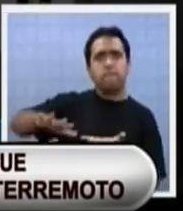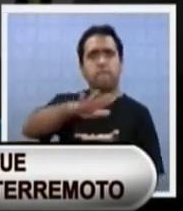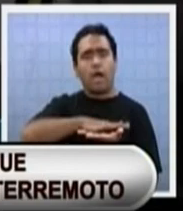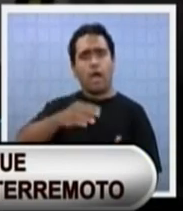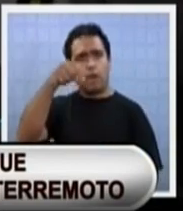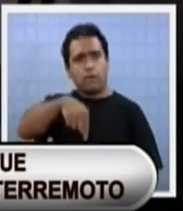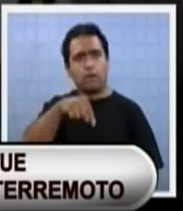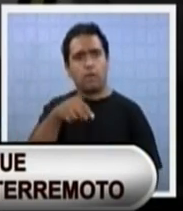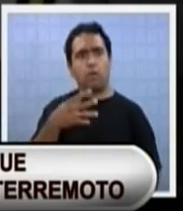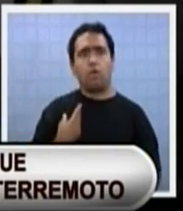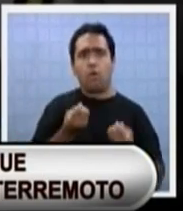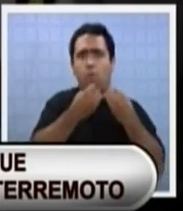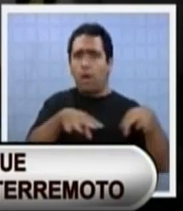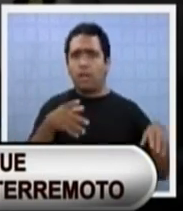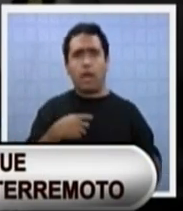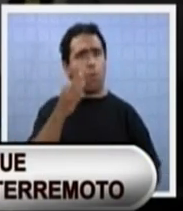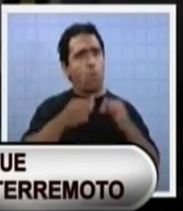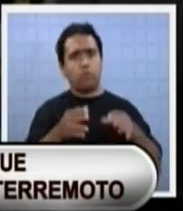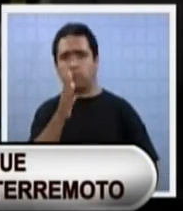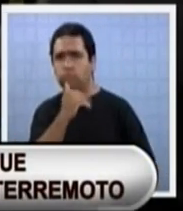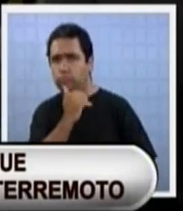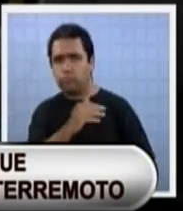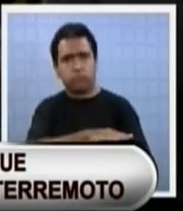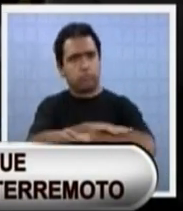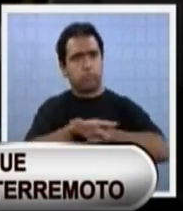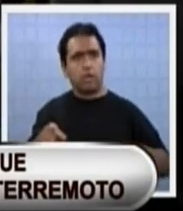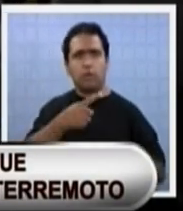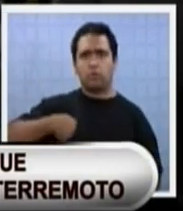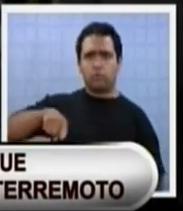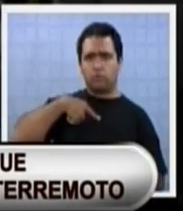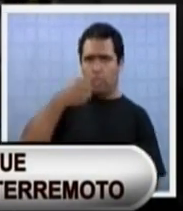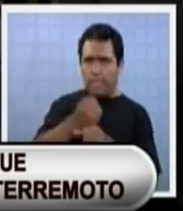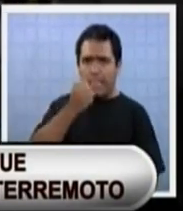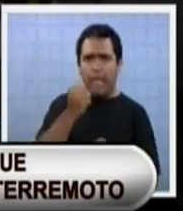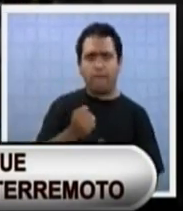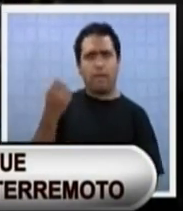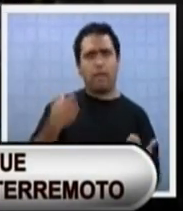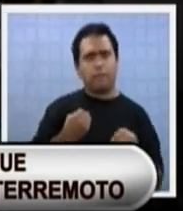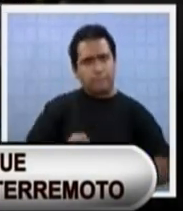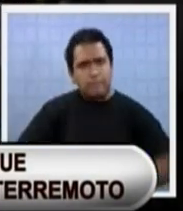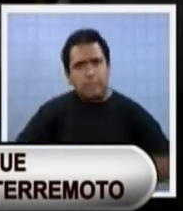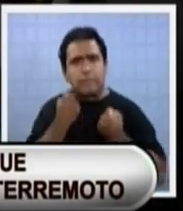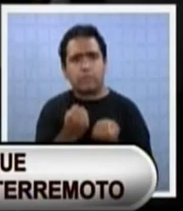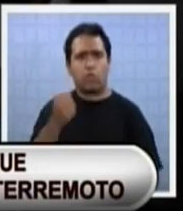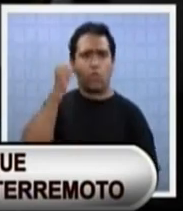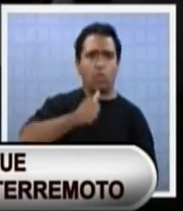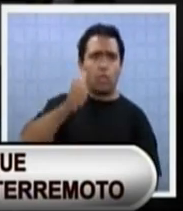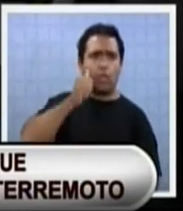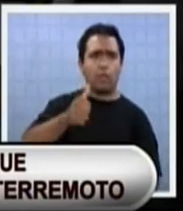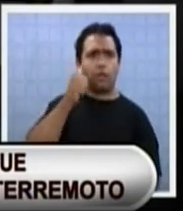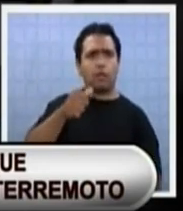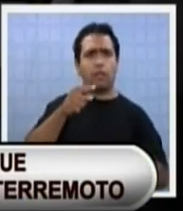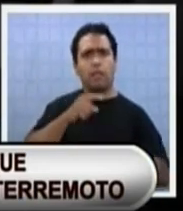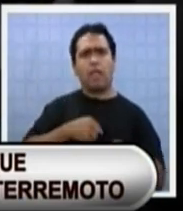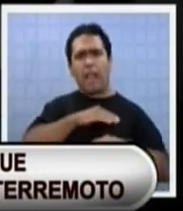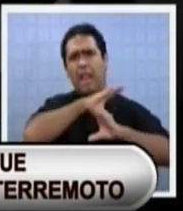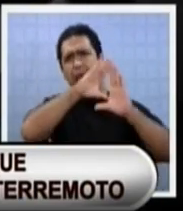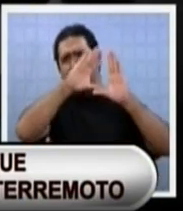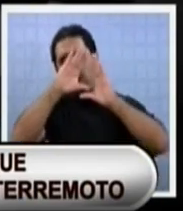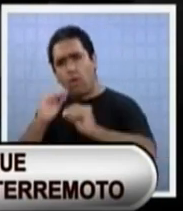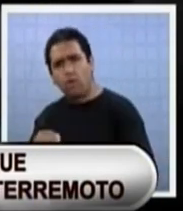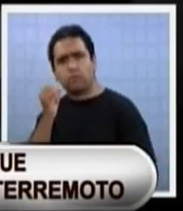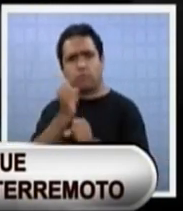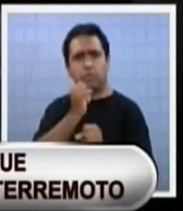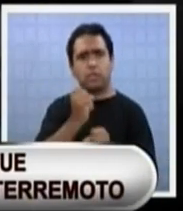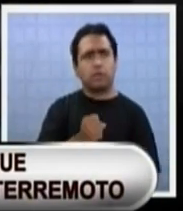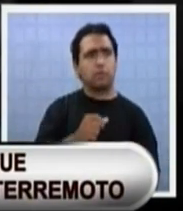en uno como cualquiera, no lo encuentro justo. Trabajamos, nos sacamos la mugre trabajando día a día hasta largas horas de la noche y la